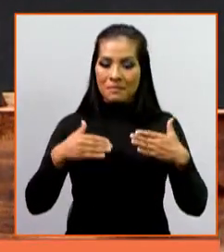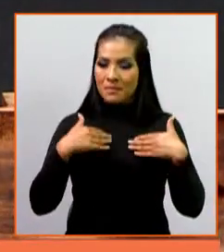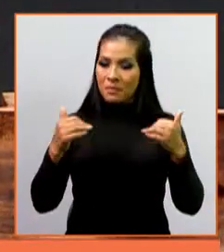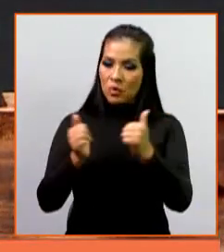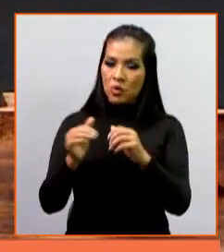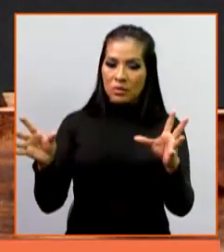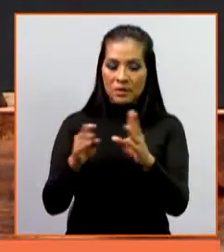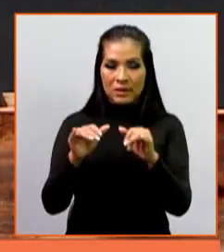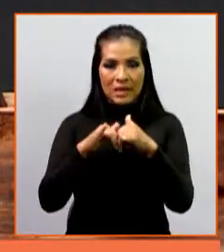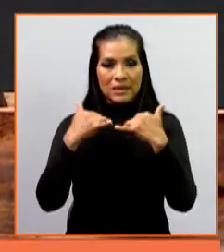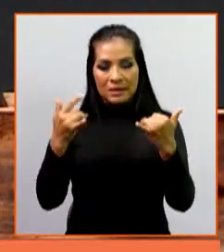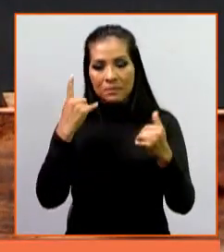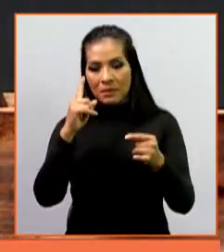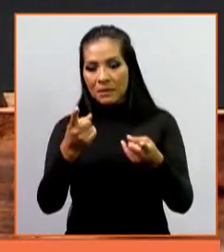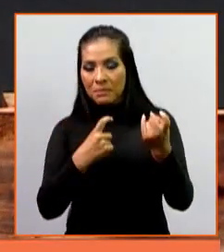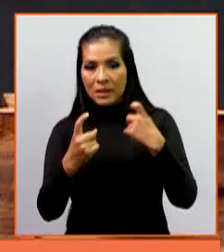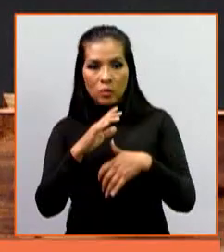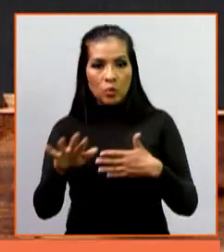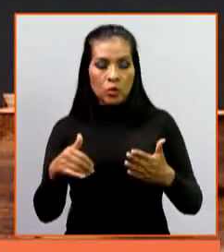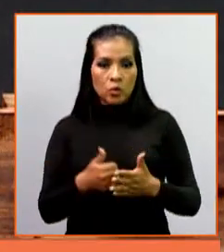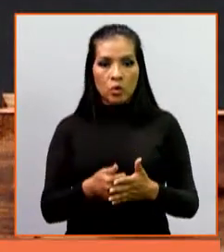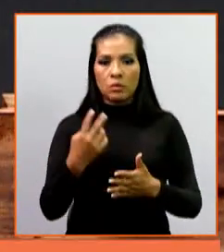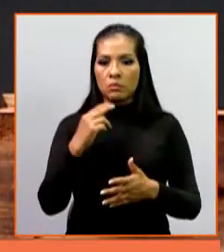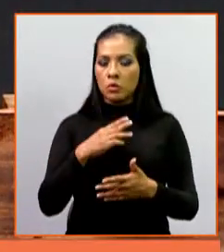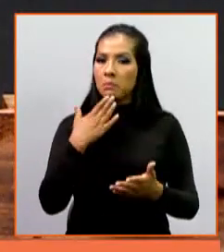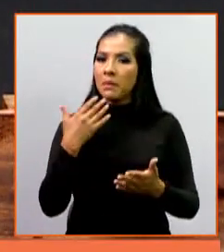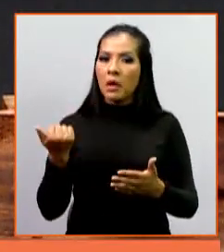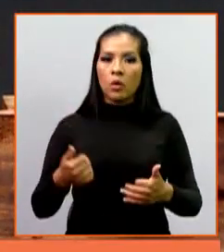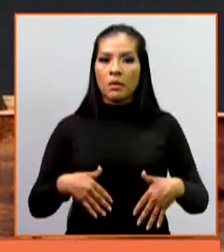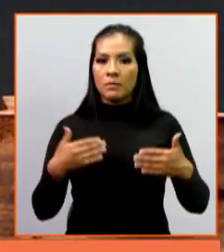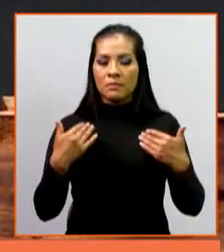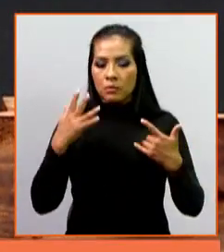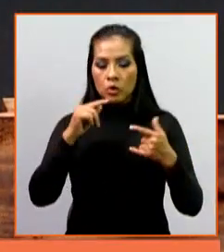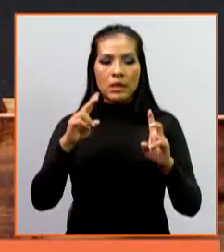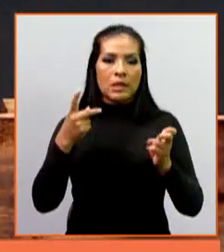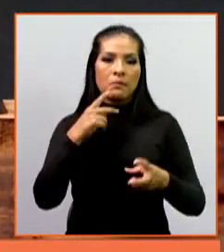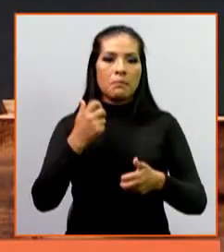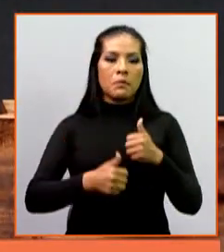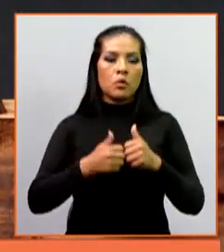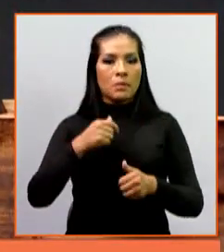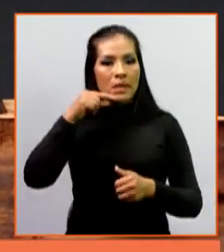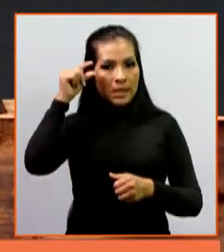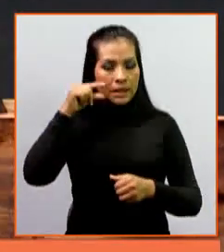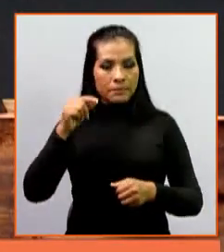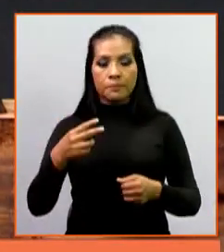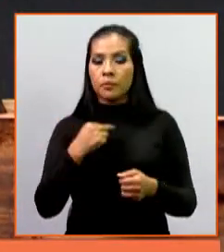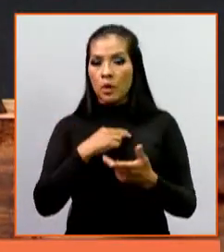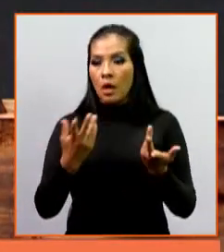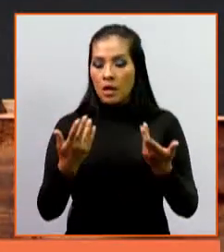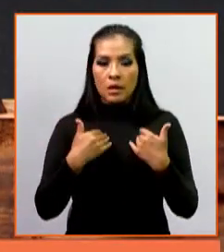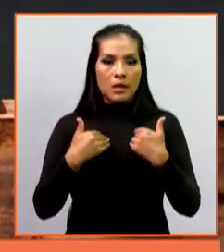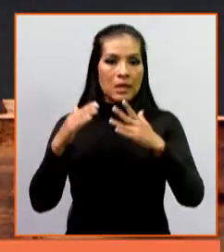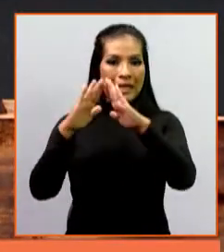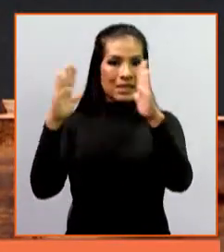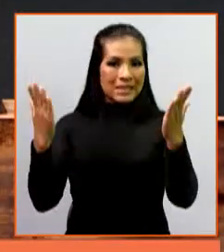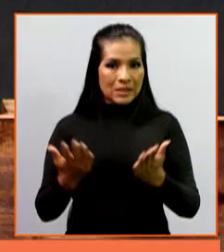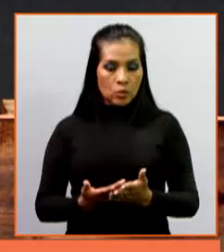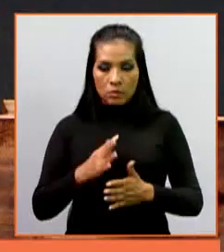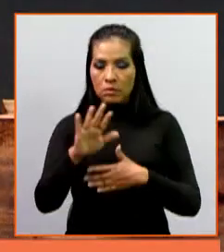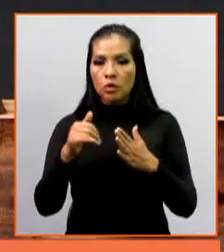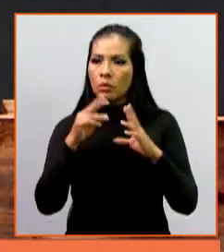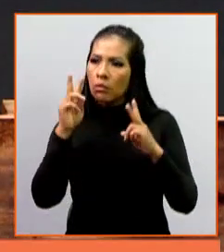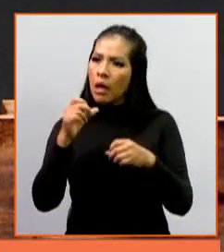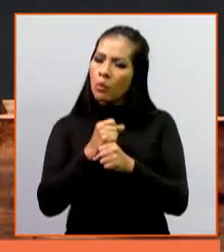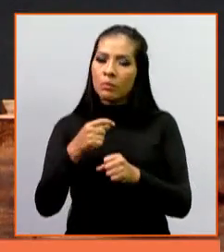muchas, todas las obras que tenemos, que son 5, que trabajan problemáticas de género, porque además nuestros estudiantes, tenemos una escuela, empezaron a ver las obras y decir, yo también quiero